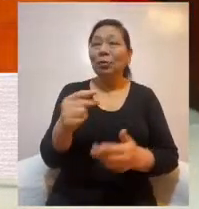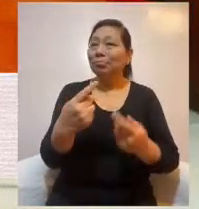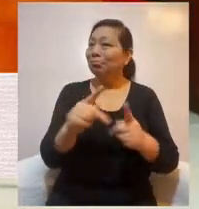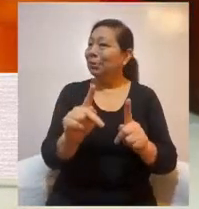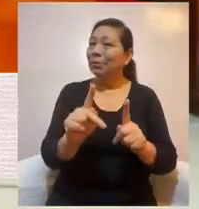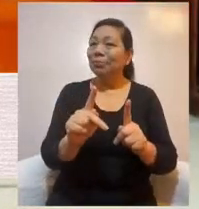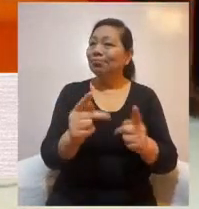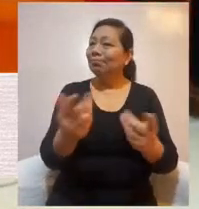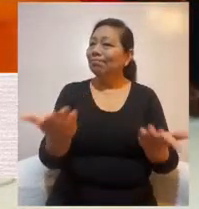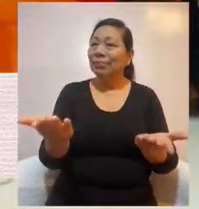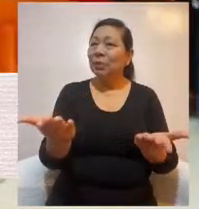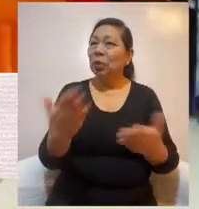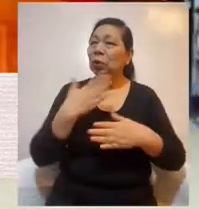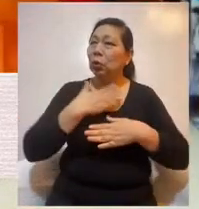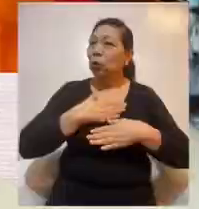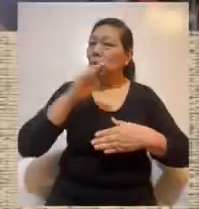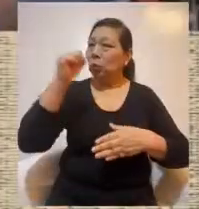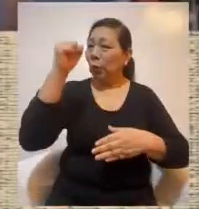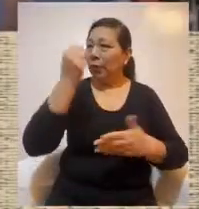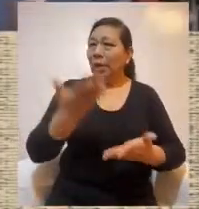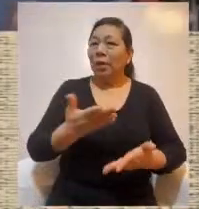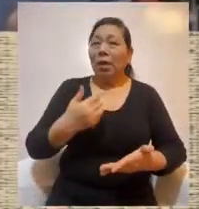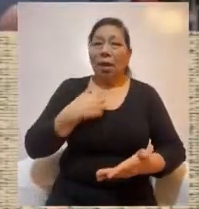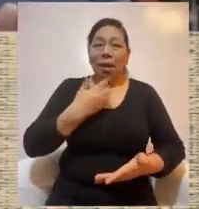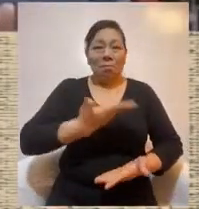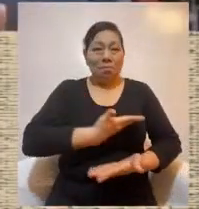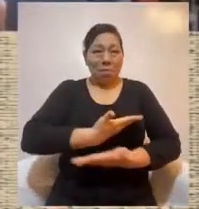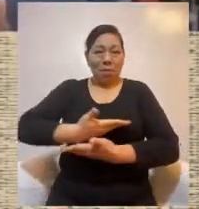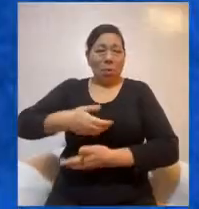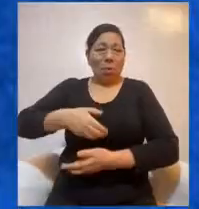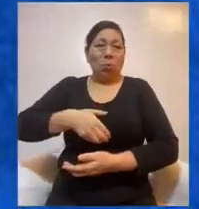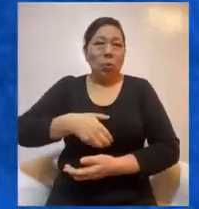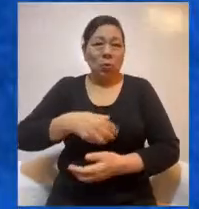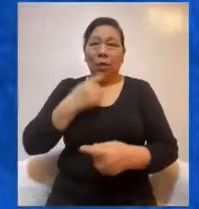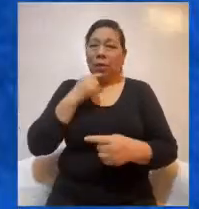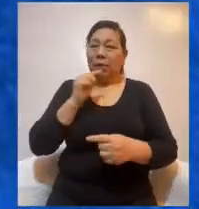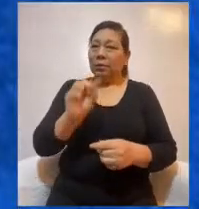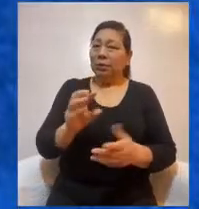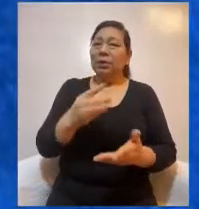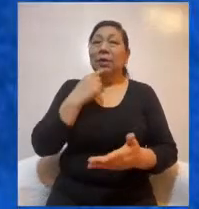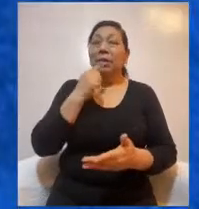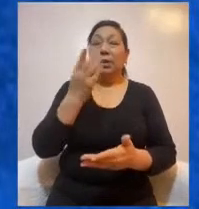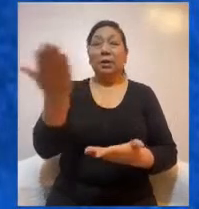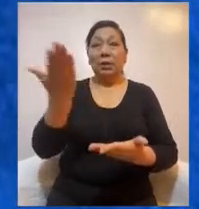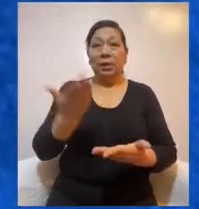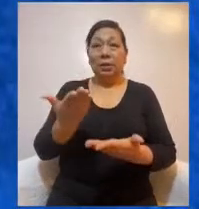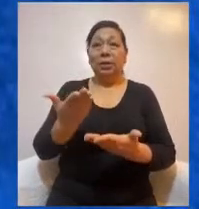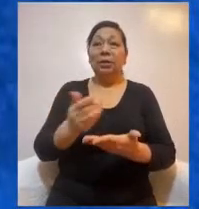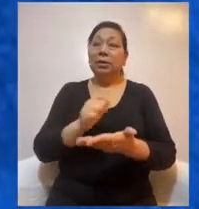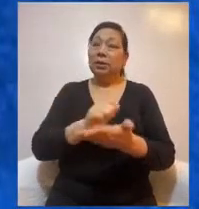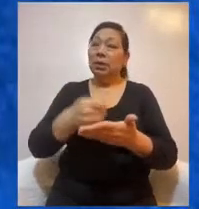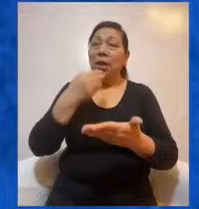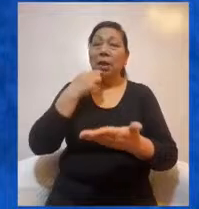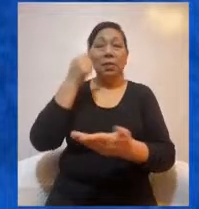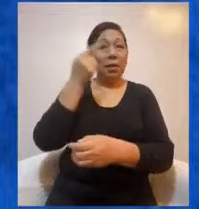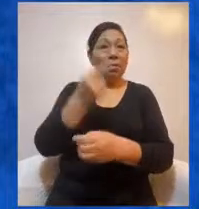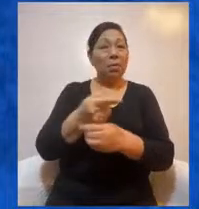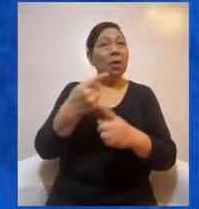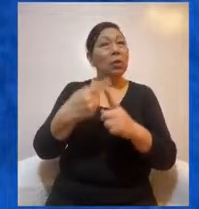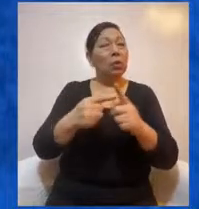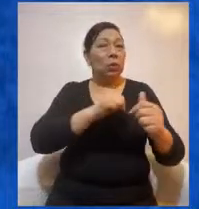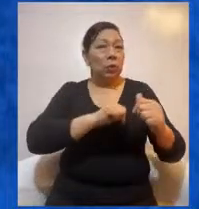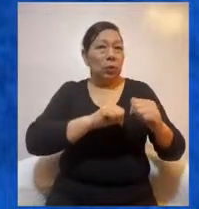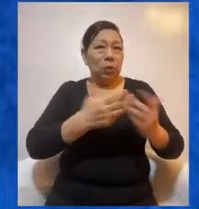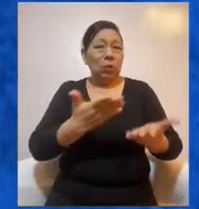se le está permitiendo gozar de su derecho a la lactancia materna, ¿no? Y esto ha generado, según ella manifiesta en el escrito de demanda,